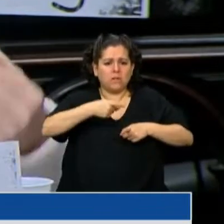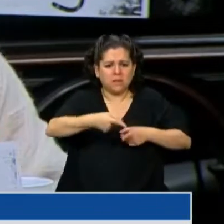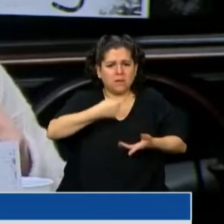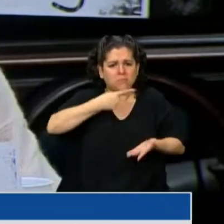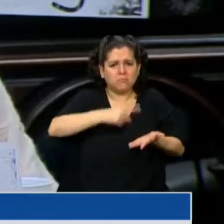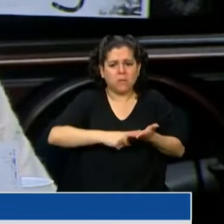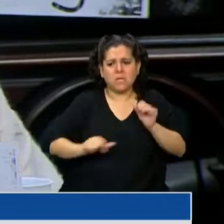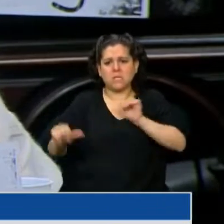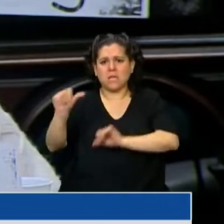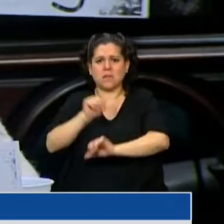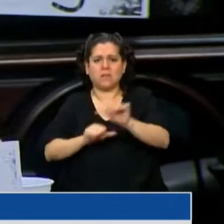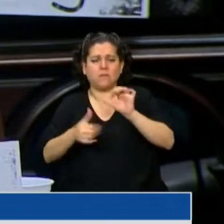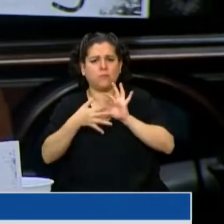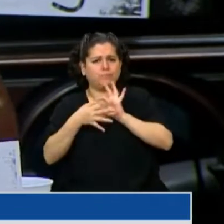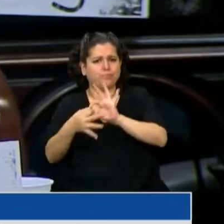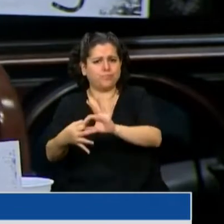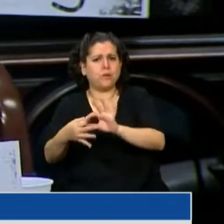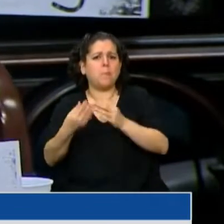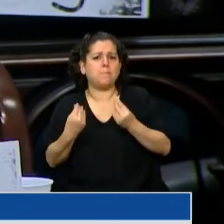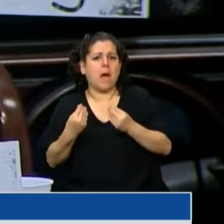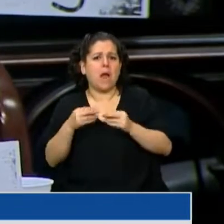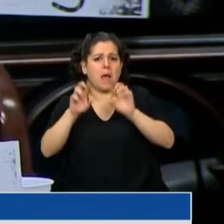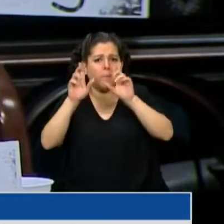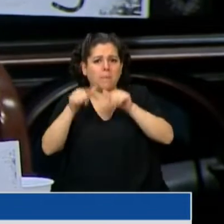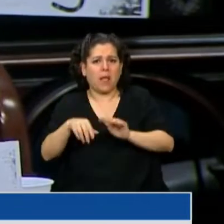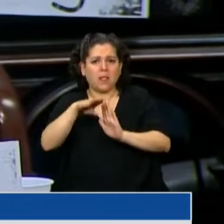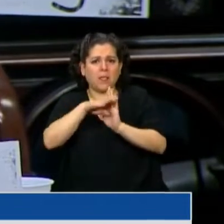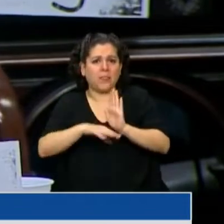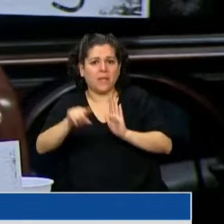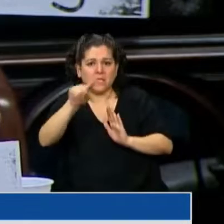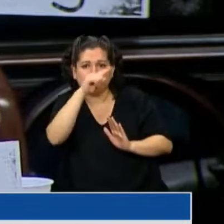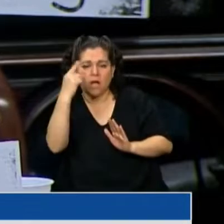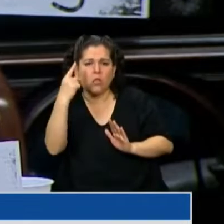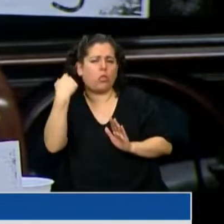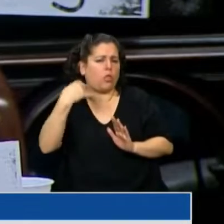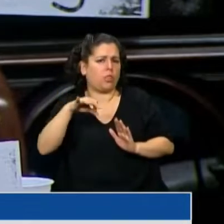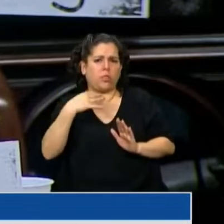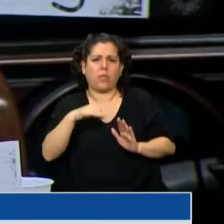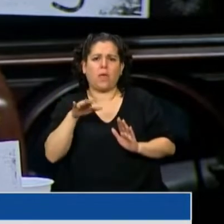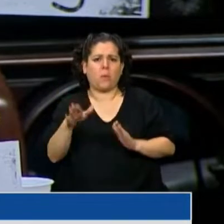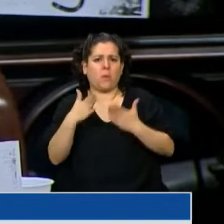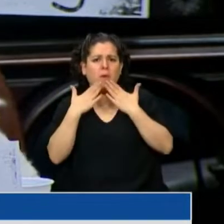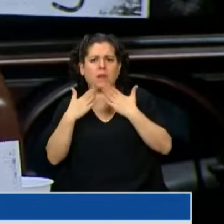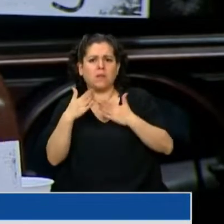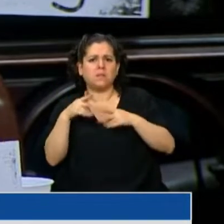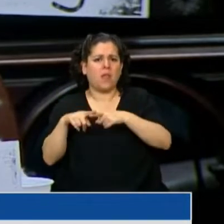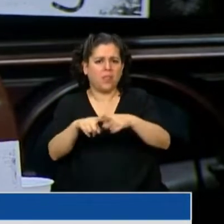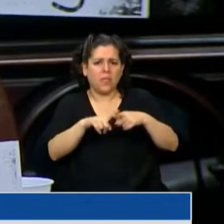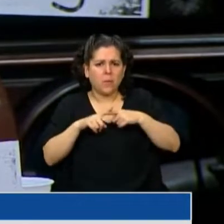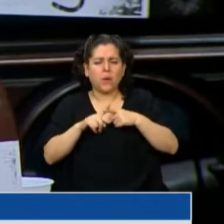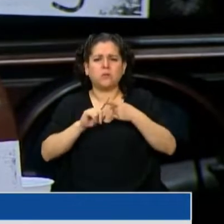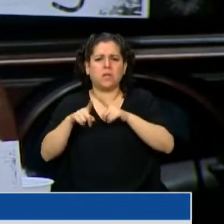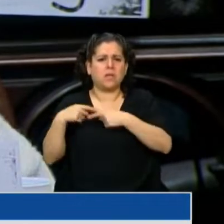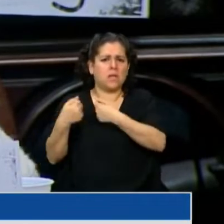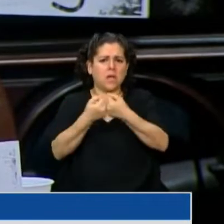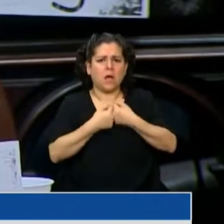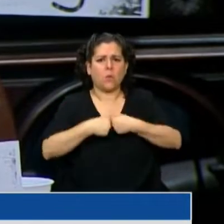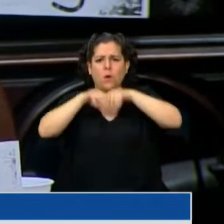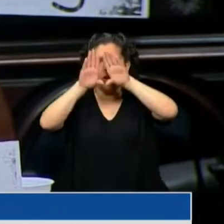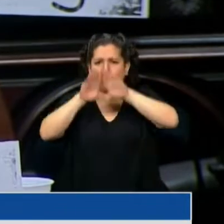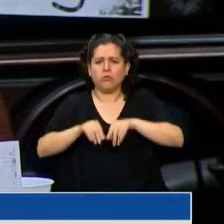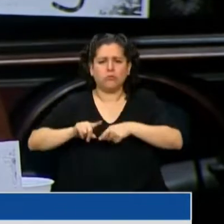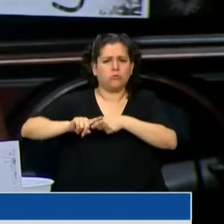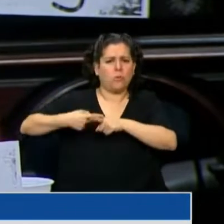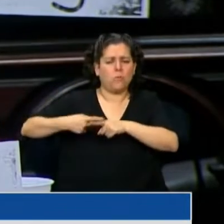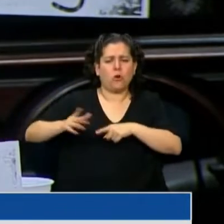que tiene nuestro ministro que para que sea una política de Estado tiene que ser producto del debate y del consenso político de todos